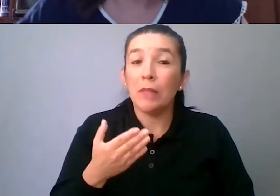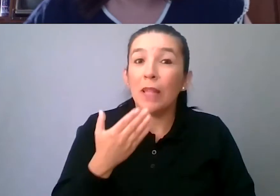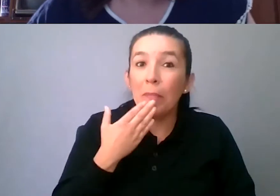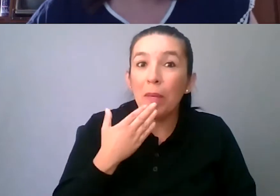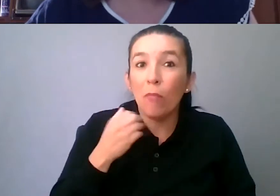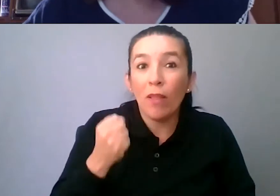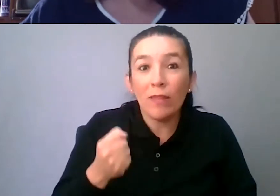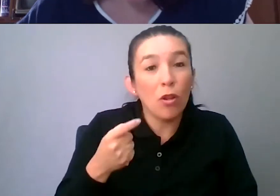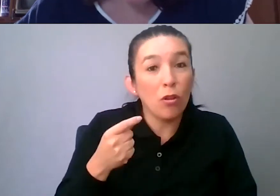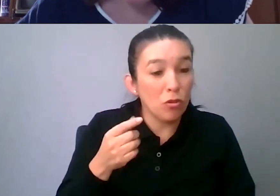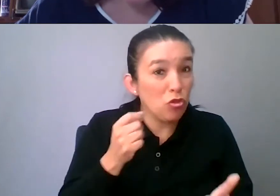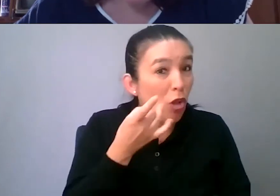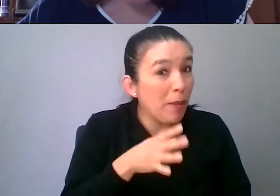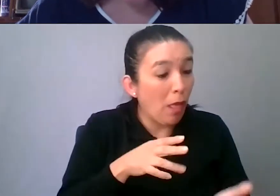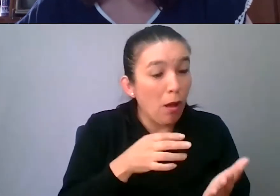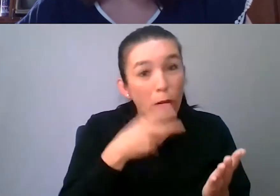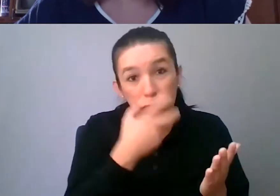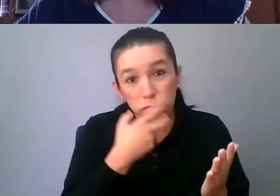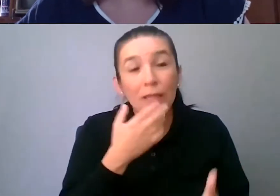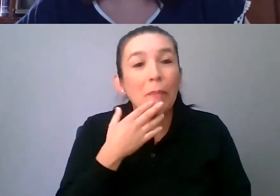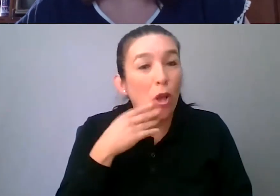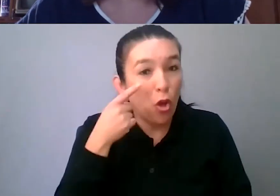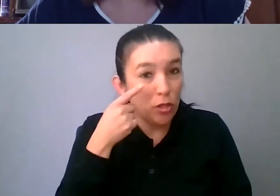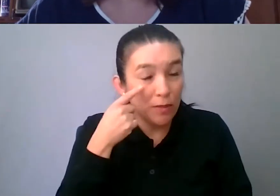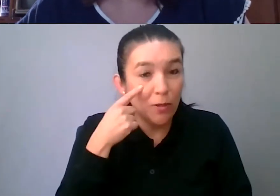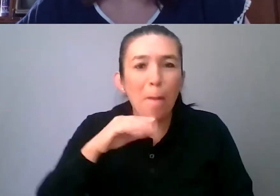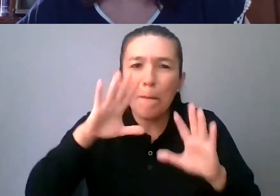conocimiento. Entonces, con esto de las figuras de hilo,